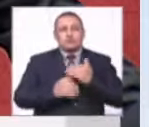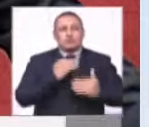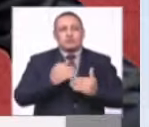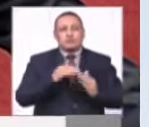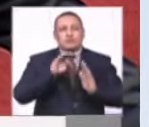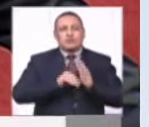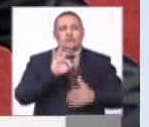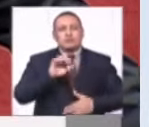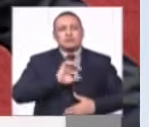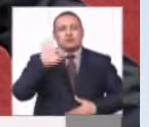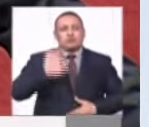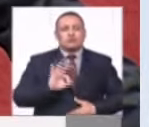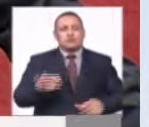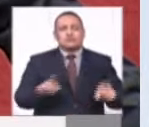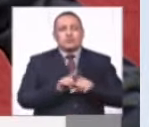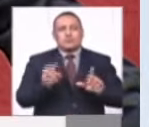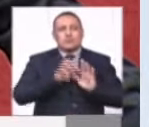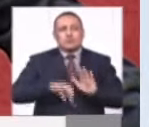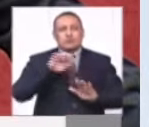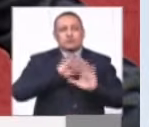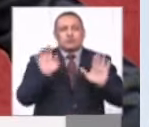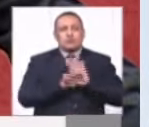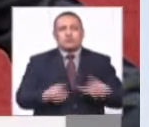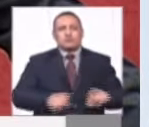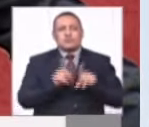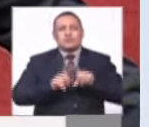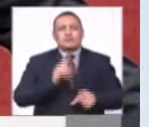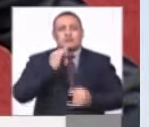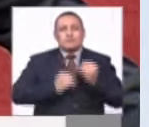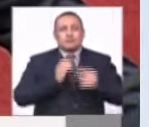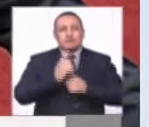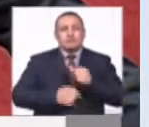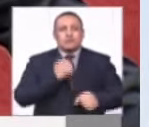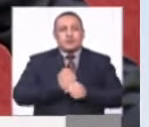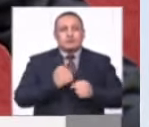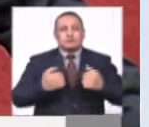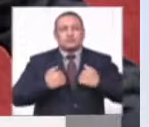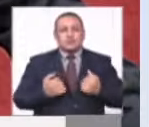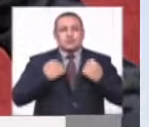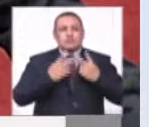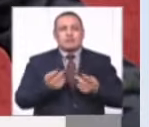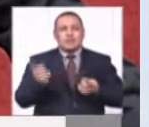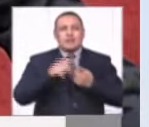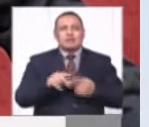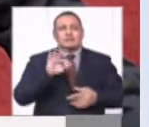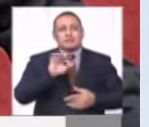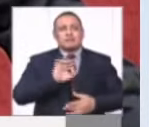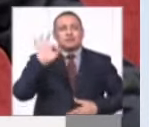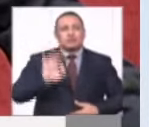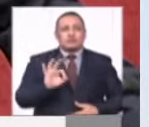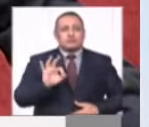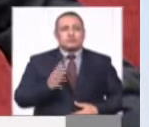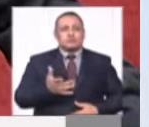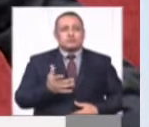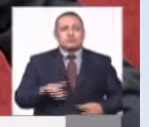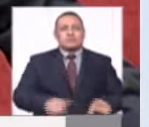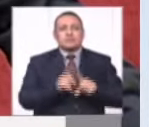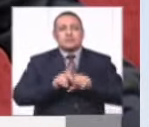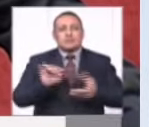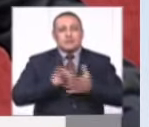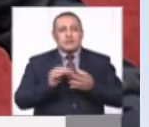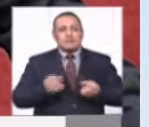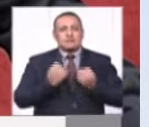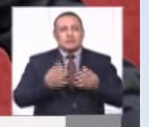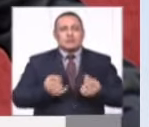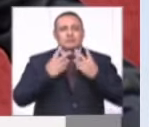menos del 3%. Nuestra proyección, de hecho, al fin de año es llegar al 3%. Y acá es